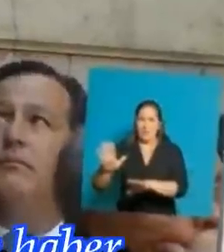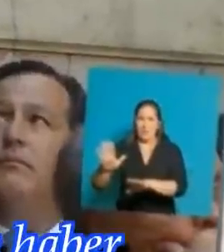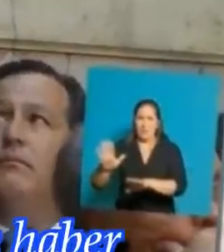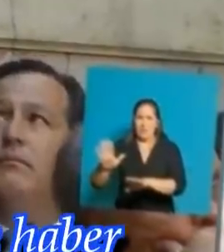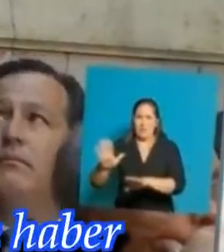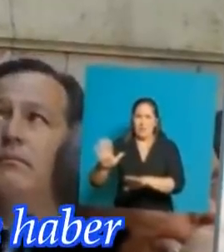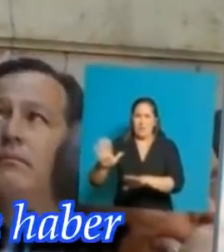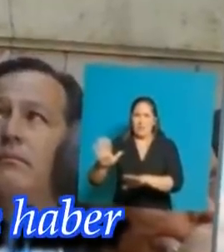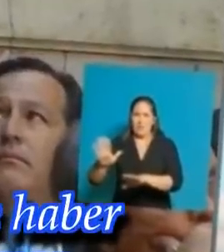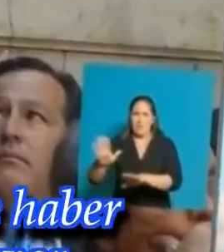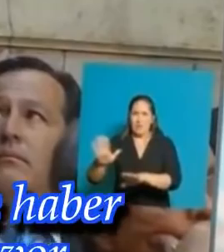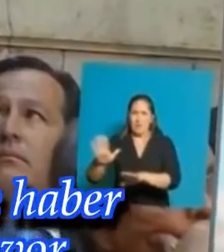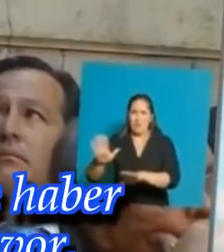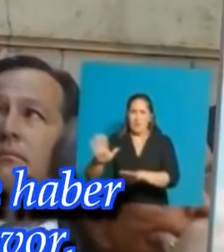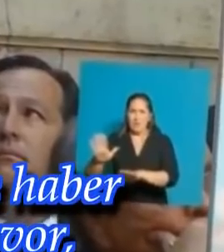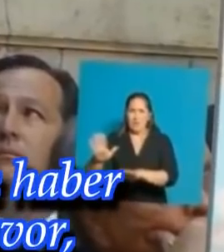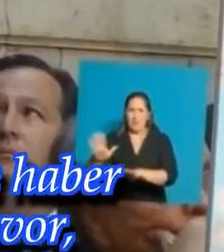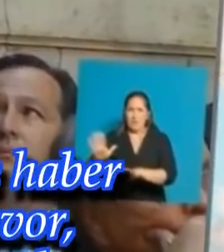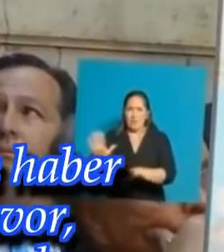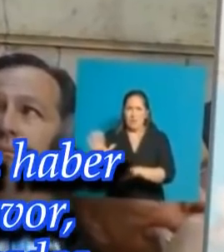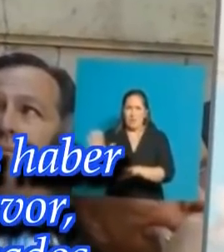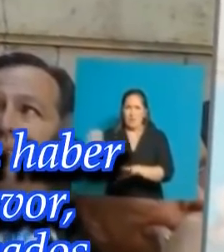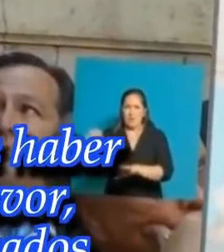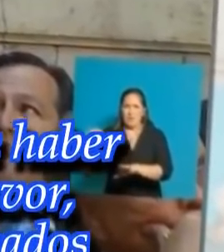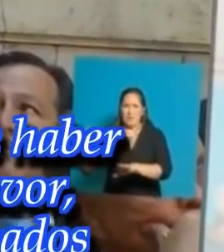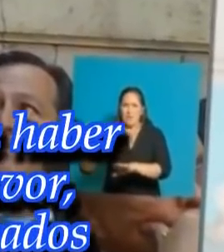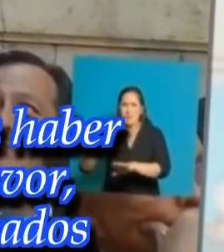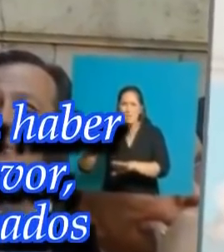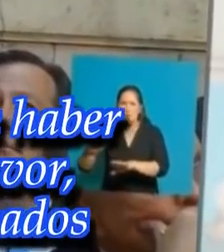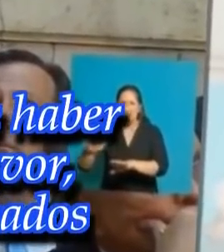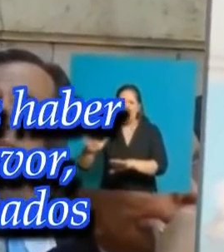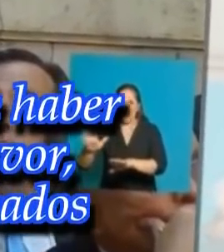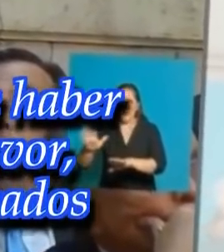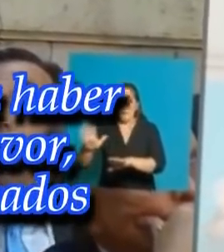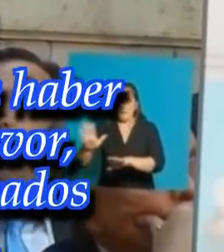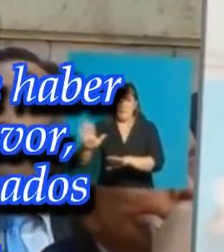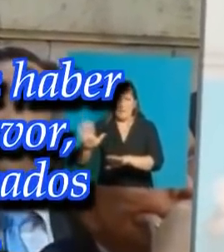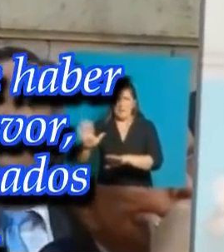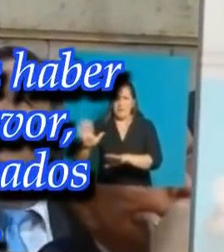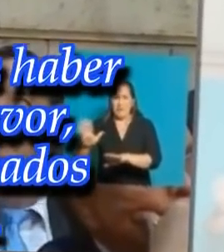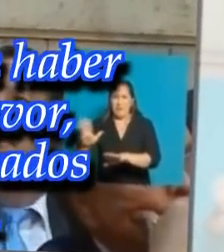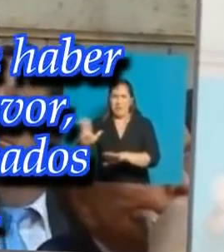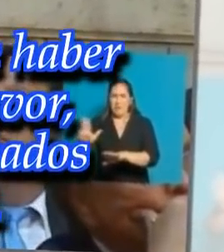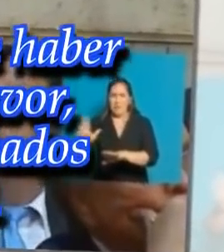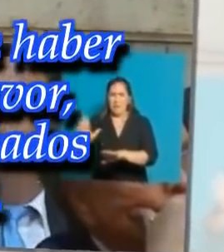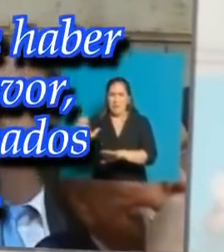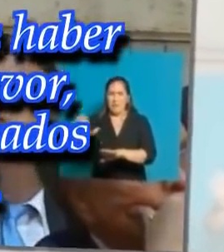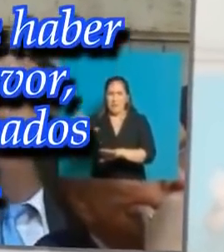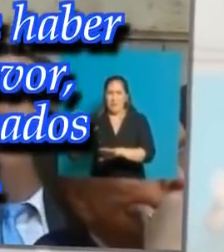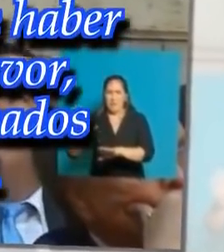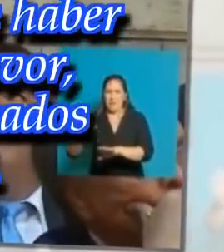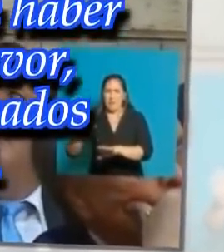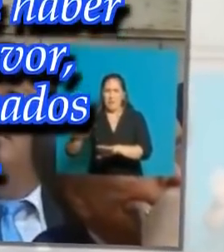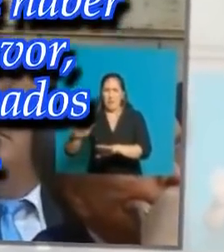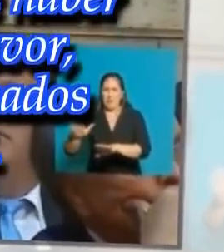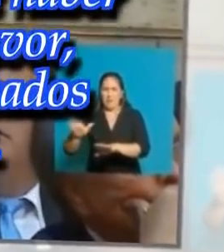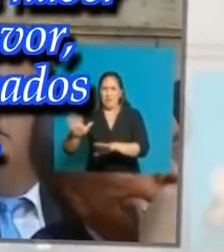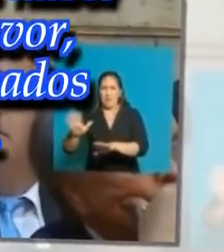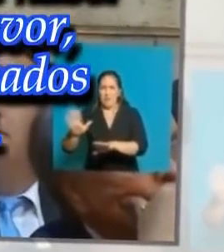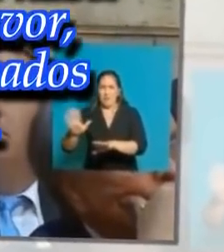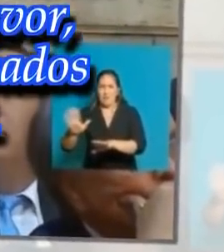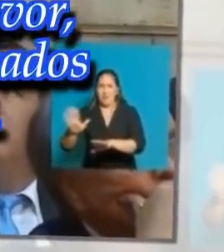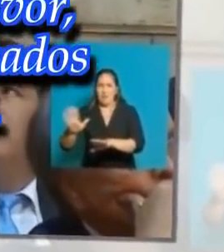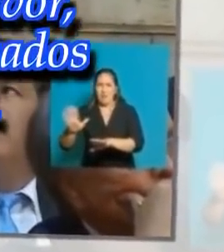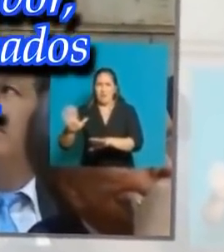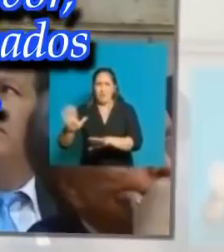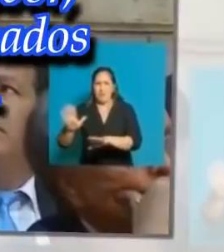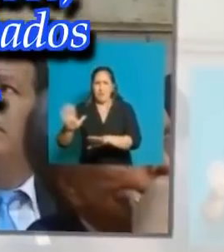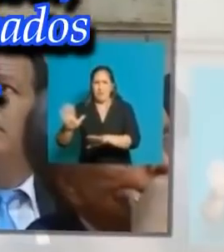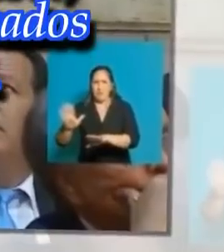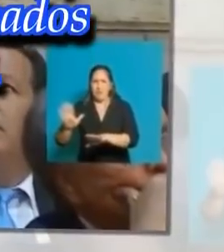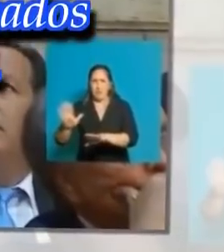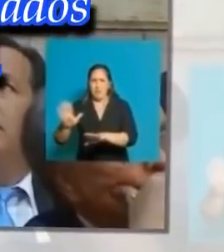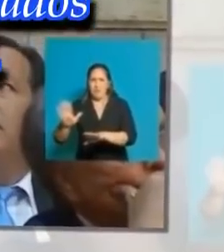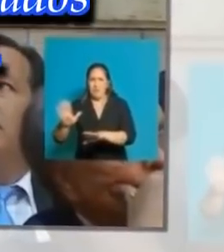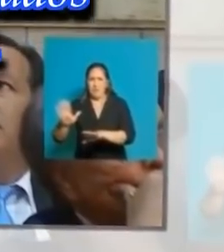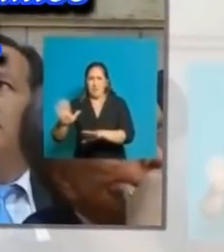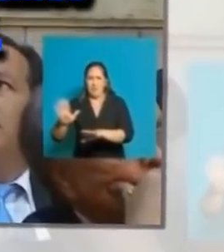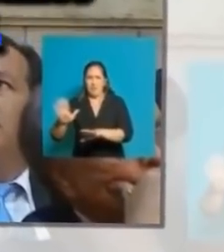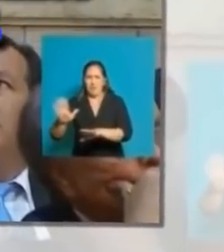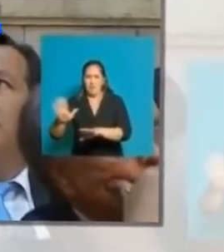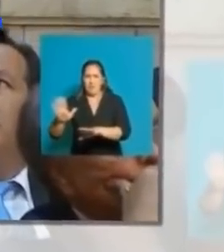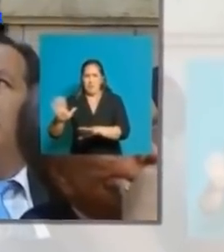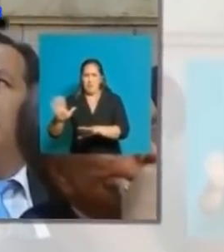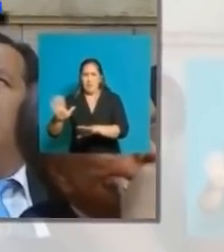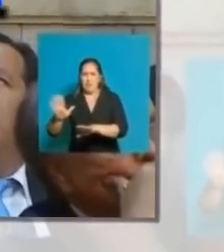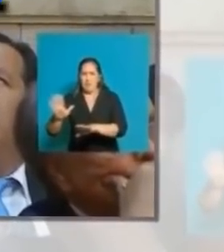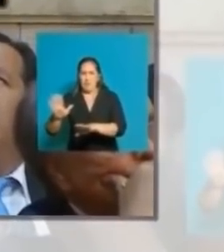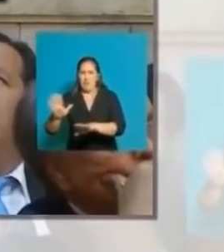En este recinto solamente puede haber diputados y senadores. Por favor, silencio. Esto no es